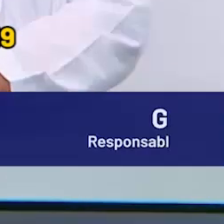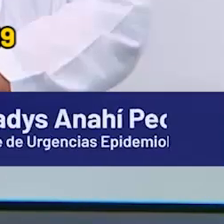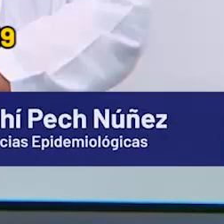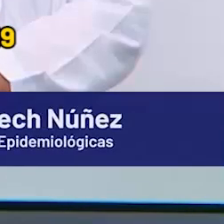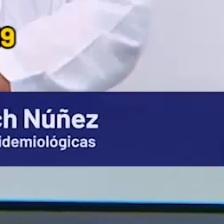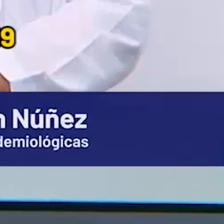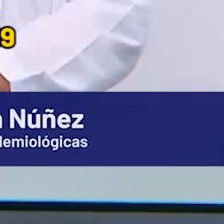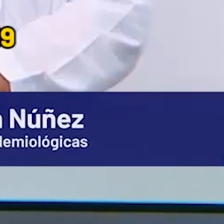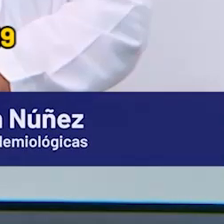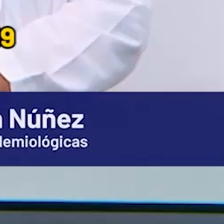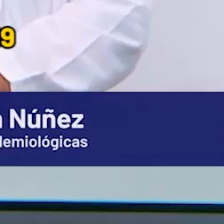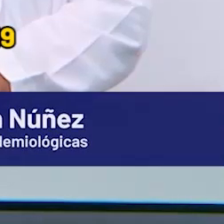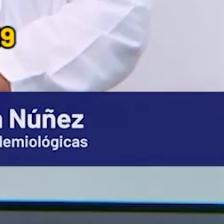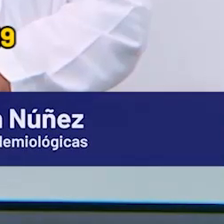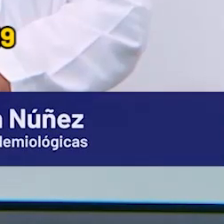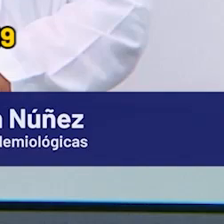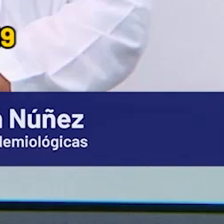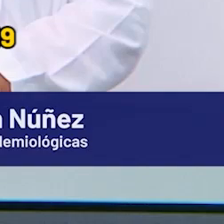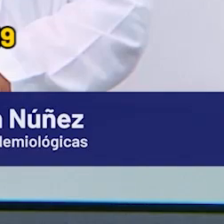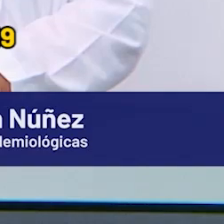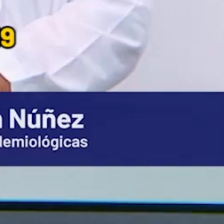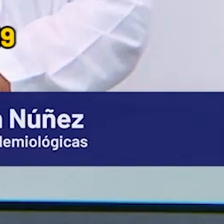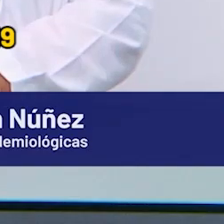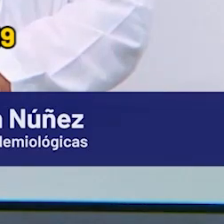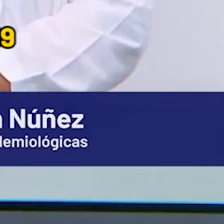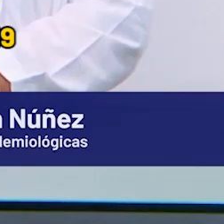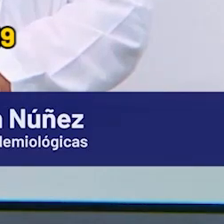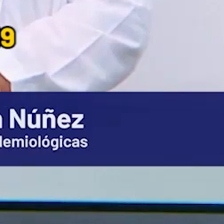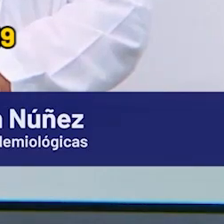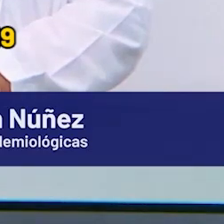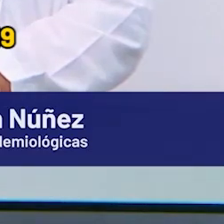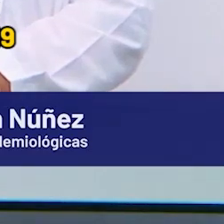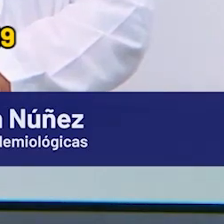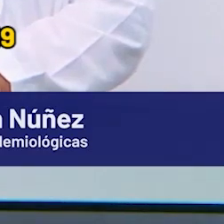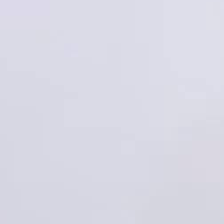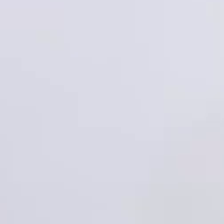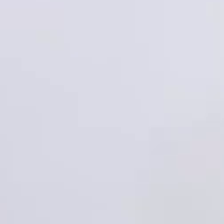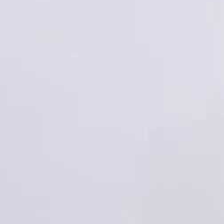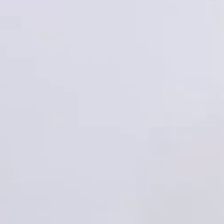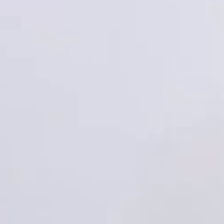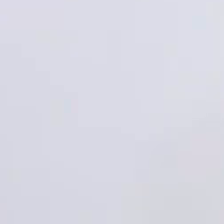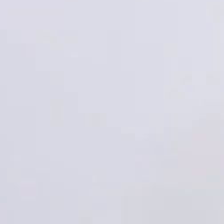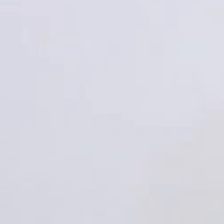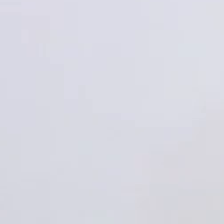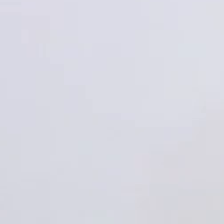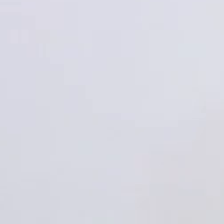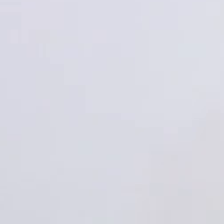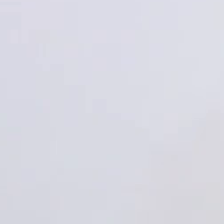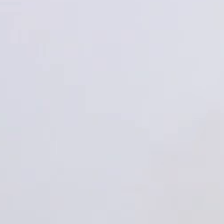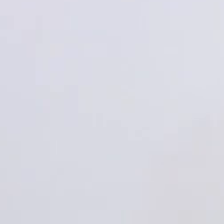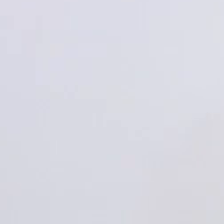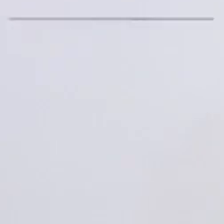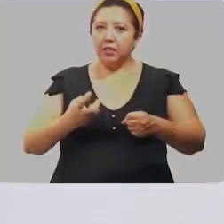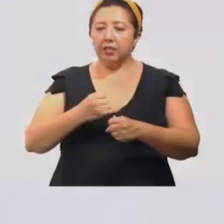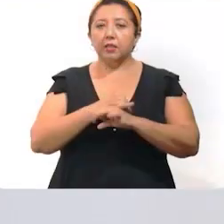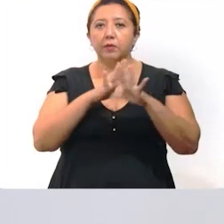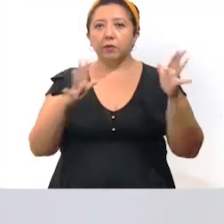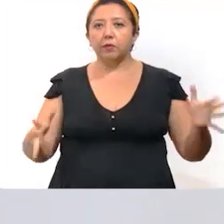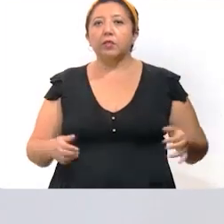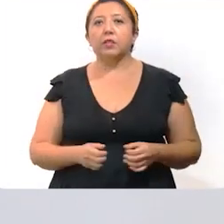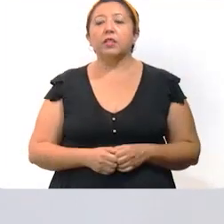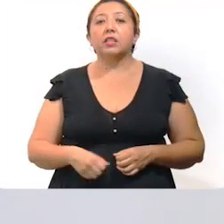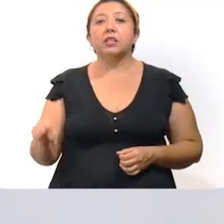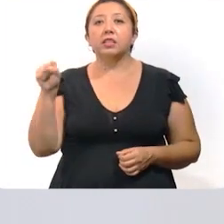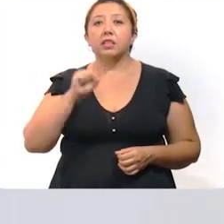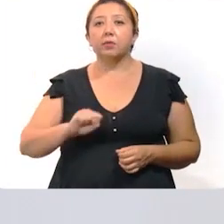Buenas tardes. Nos disponemos a dar el parte médico relacionado con el COVID-19 en Yucatán. Doctora Anaí. Gracias, doctora. Buenas tardes. Este es el parte